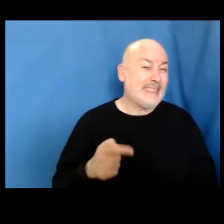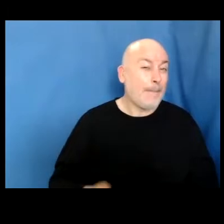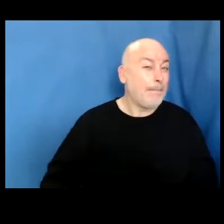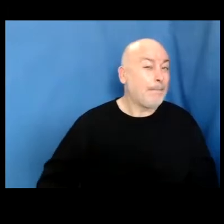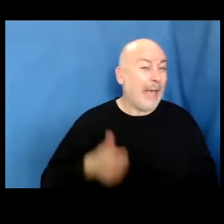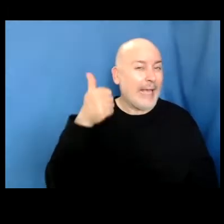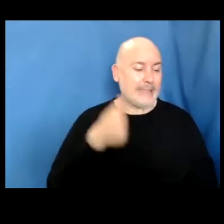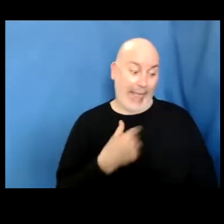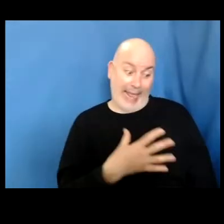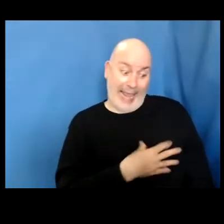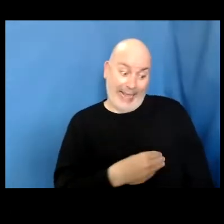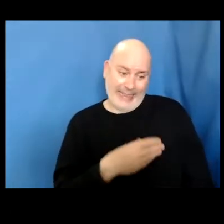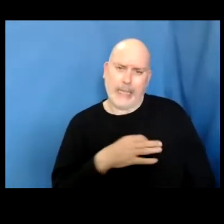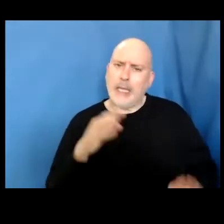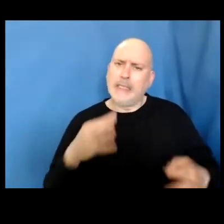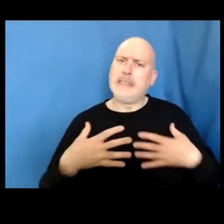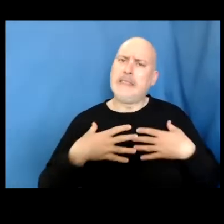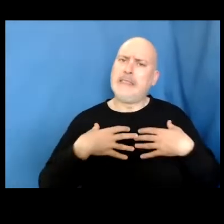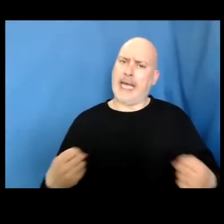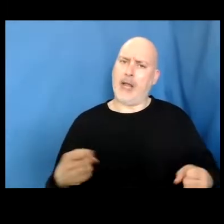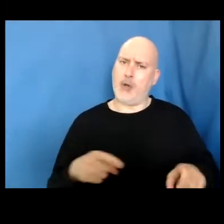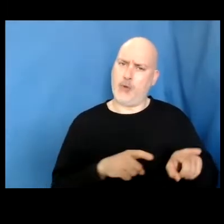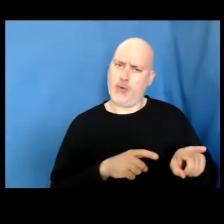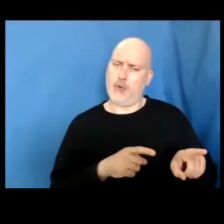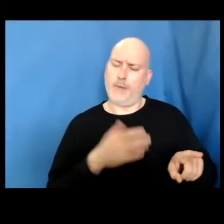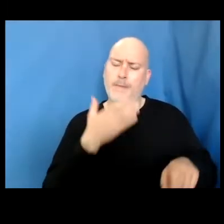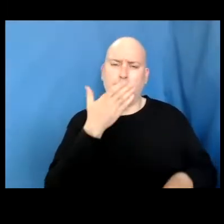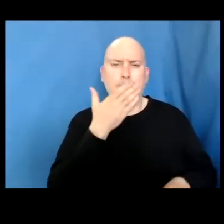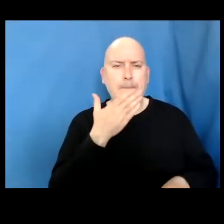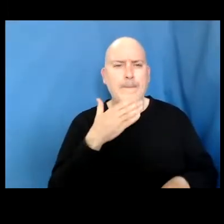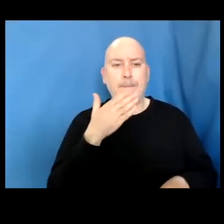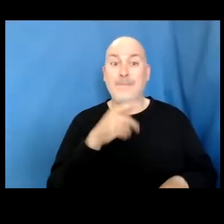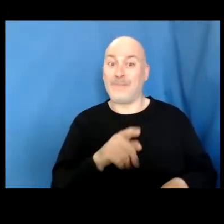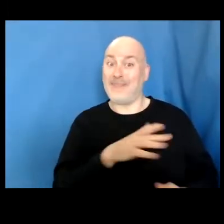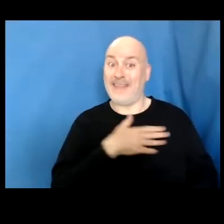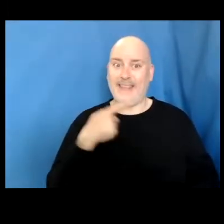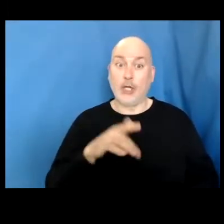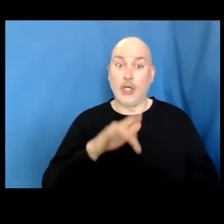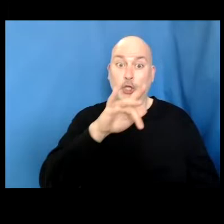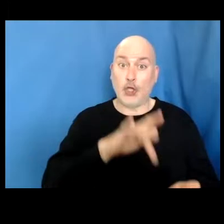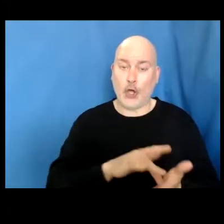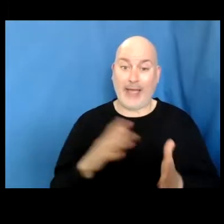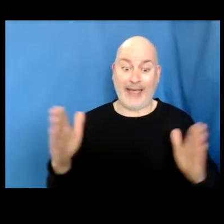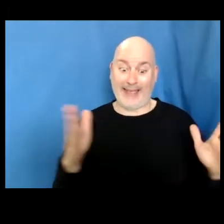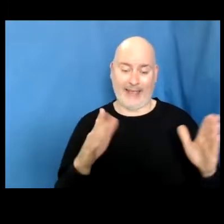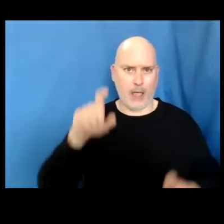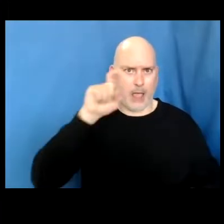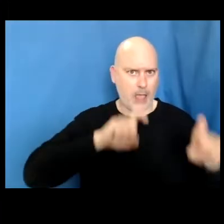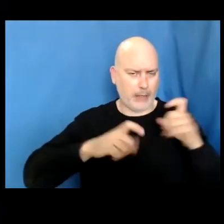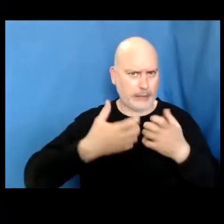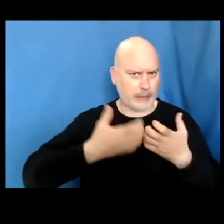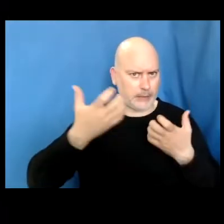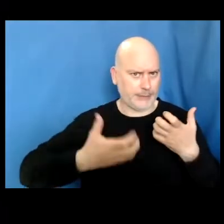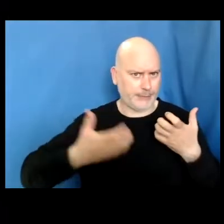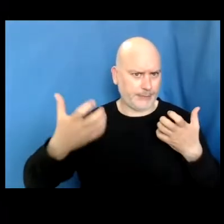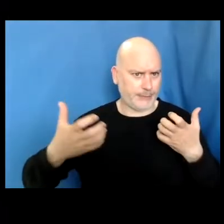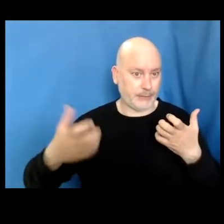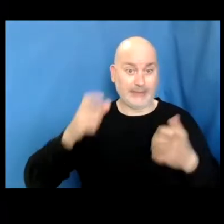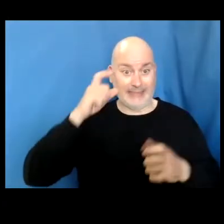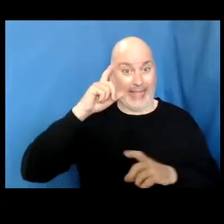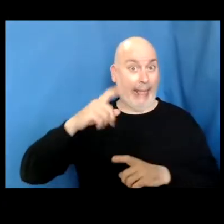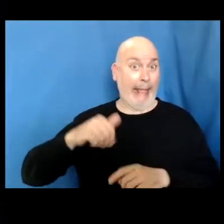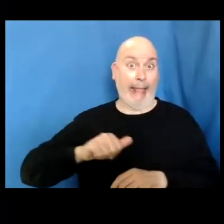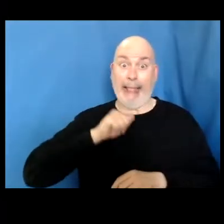lactantes sanos. Se caracterizan por ser episodios de llanto prolongado que se repiten a